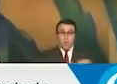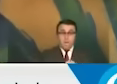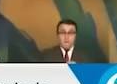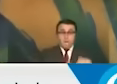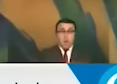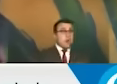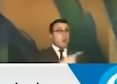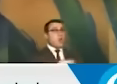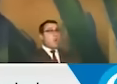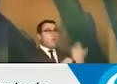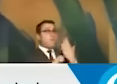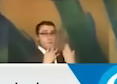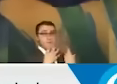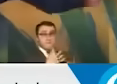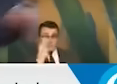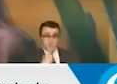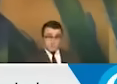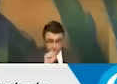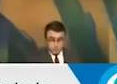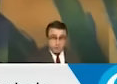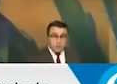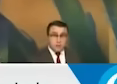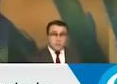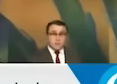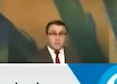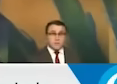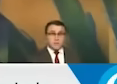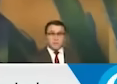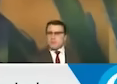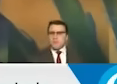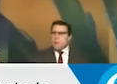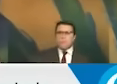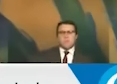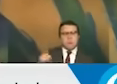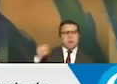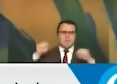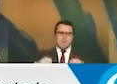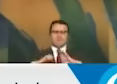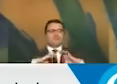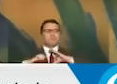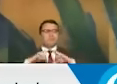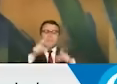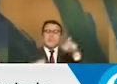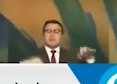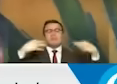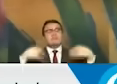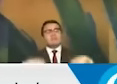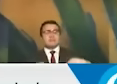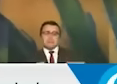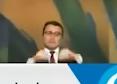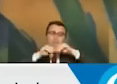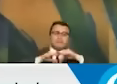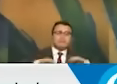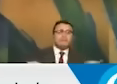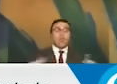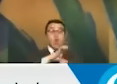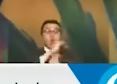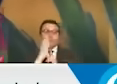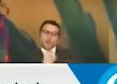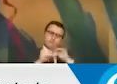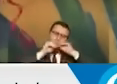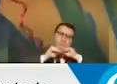poder por allí puede ir la comunicación popular y por allí puede ir la cultura en ese